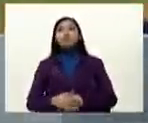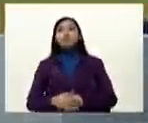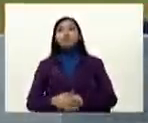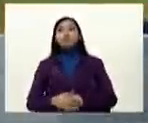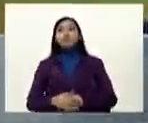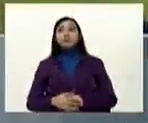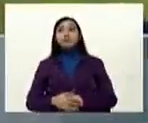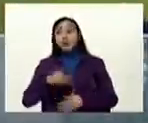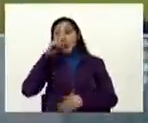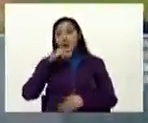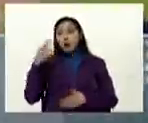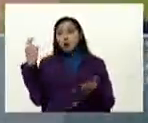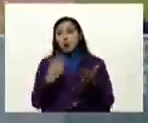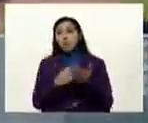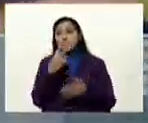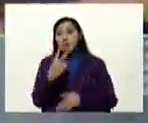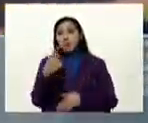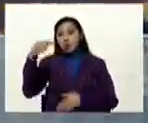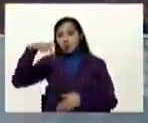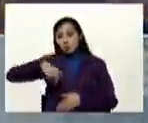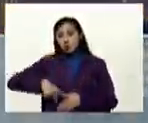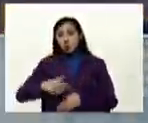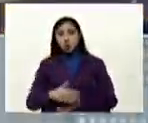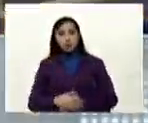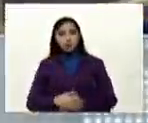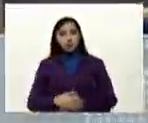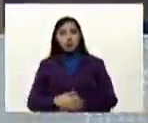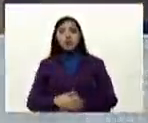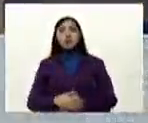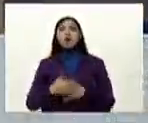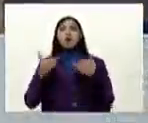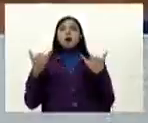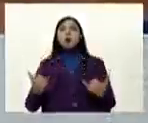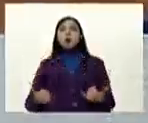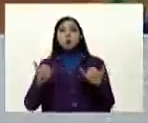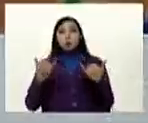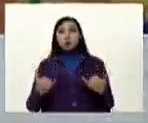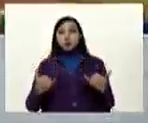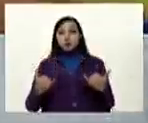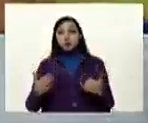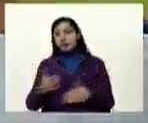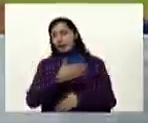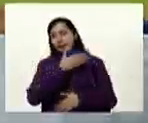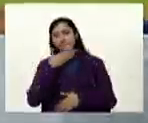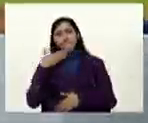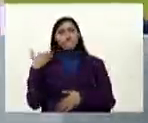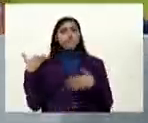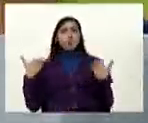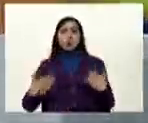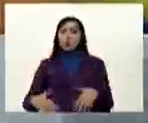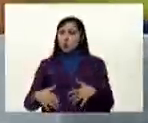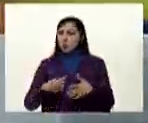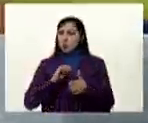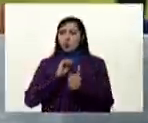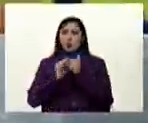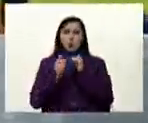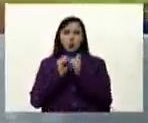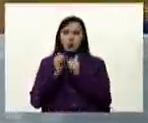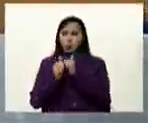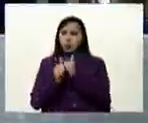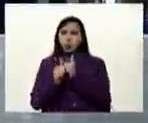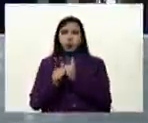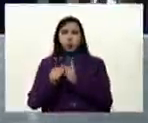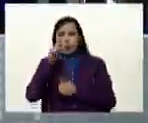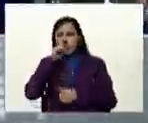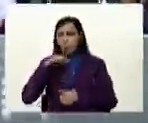Año 2021, sin lugar a dudas, hoy por hoy, el mejor año del deporte venezolano en